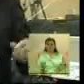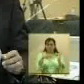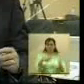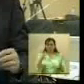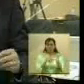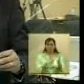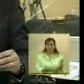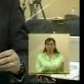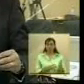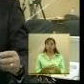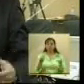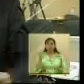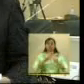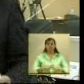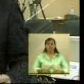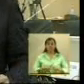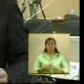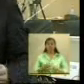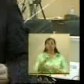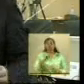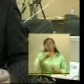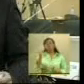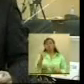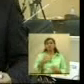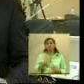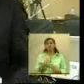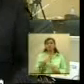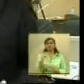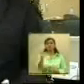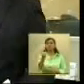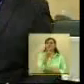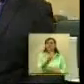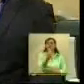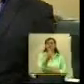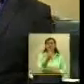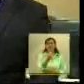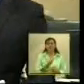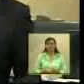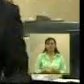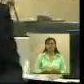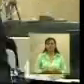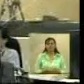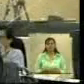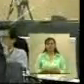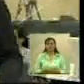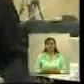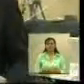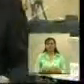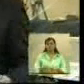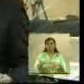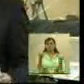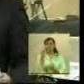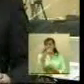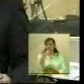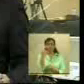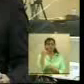en sus genitales. Golpes, palizas, mal alimentados, le rompieron su rostro.